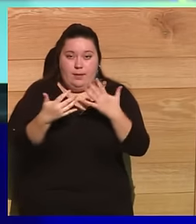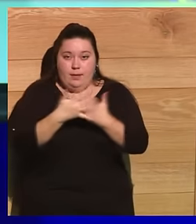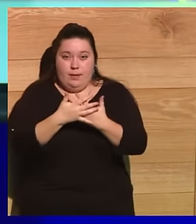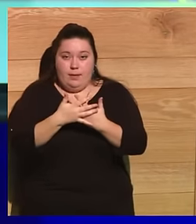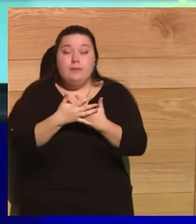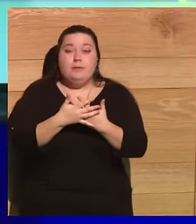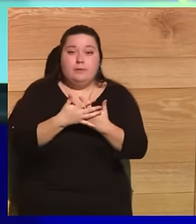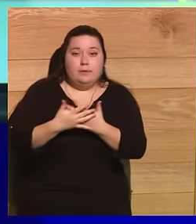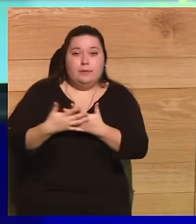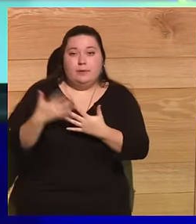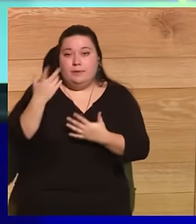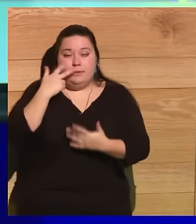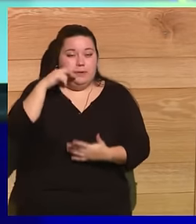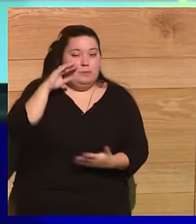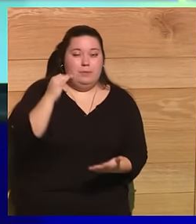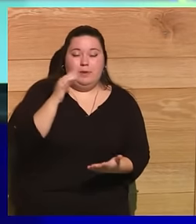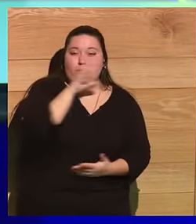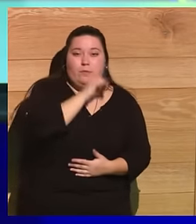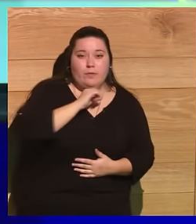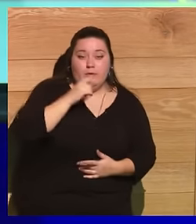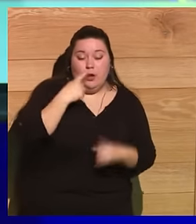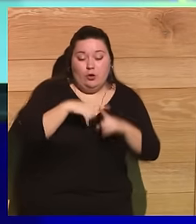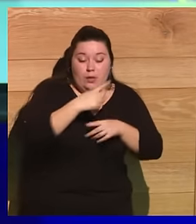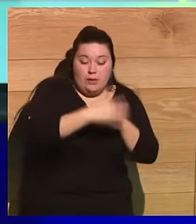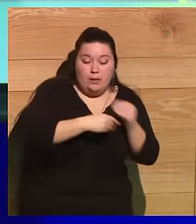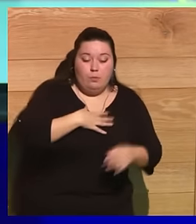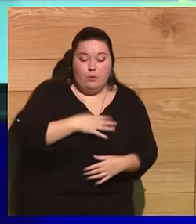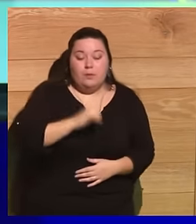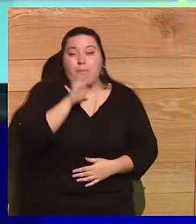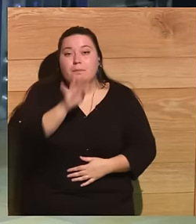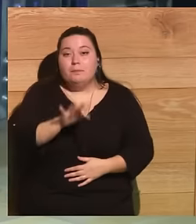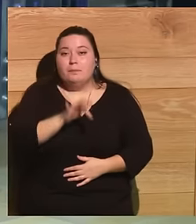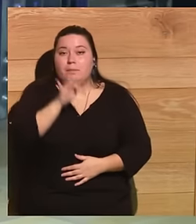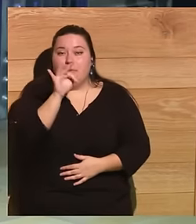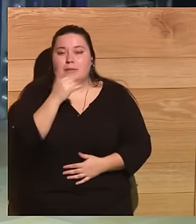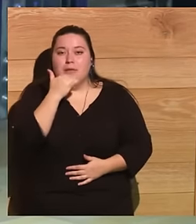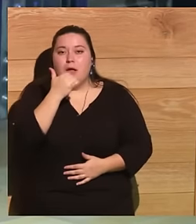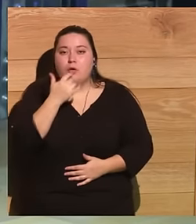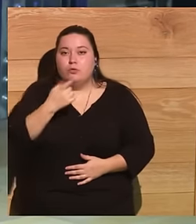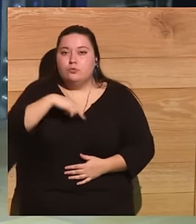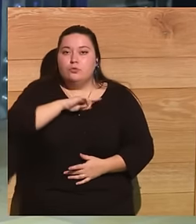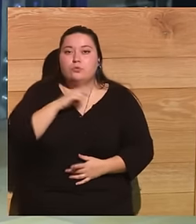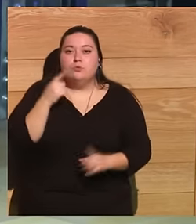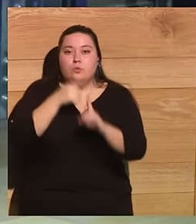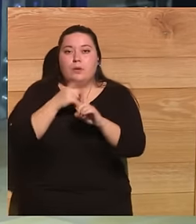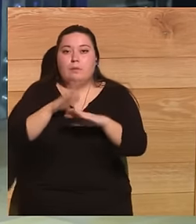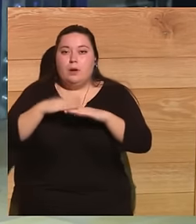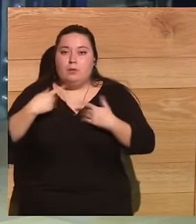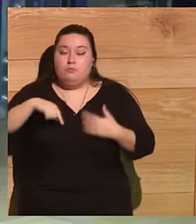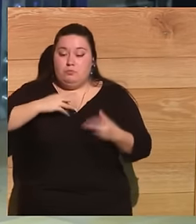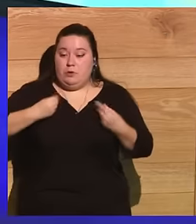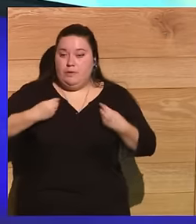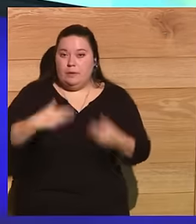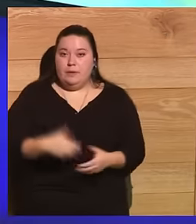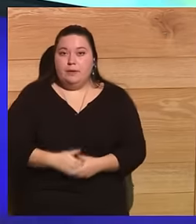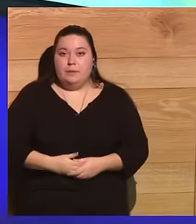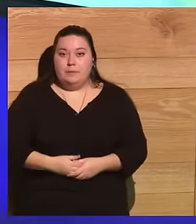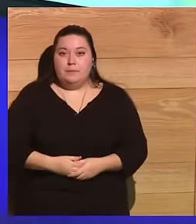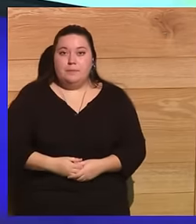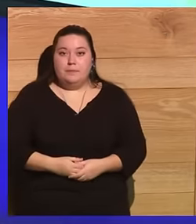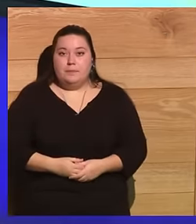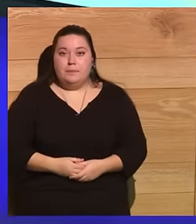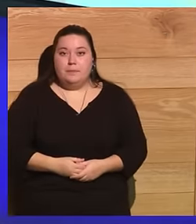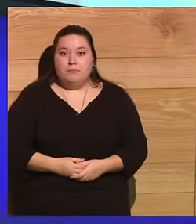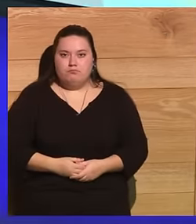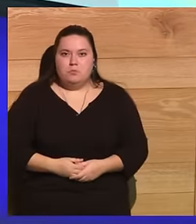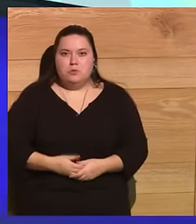experimento fabuloso sobre lo que se puede hacer, pero también algo que podemos utilizar para nuestras vidas. Y de alguna manera,